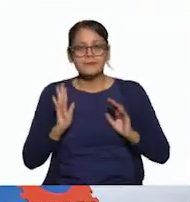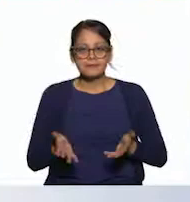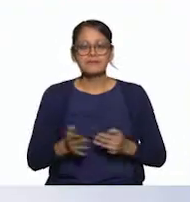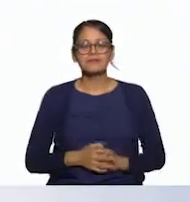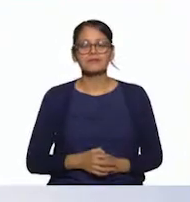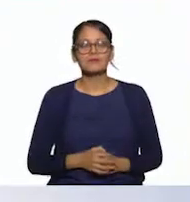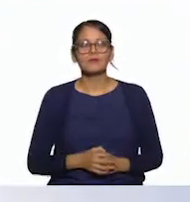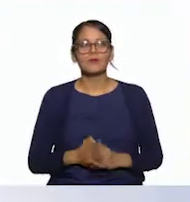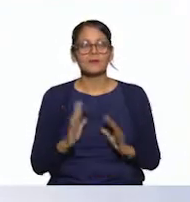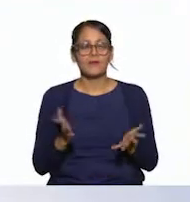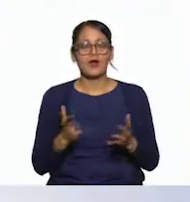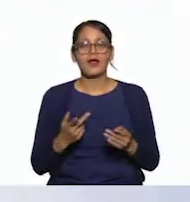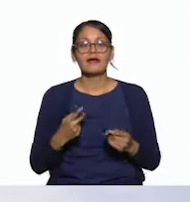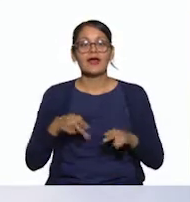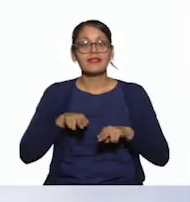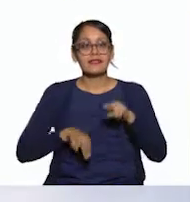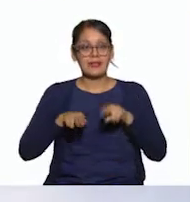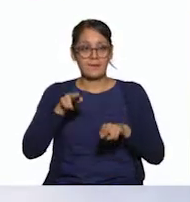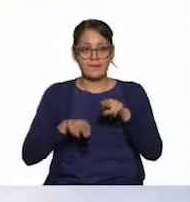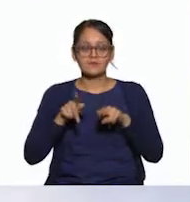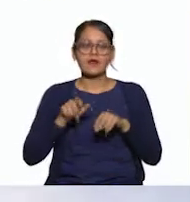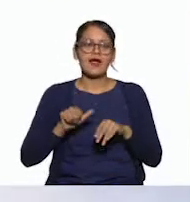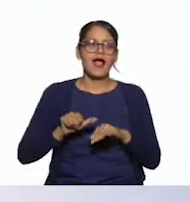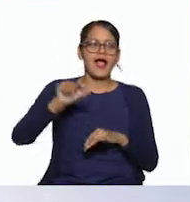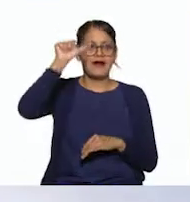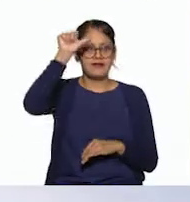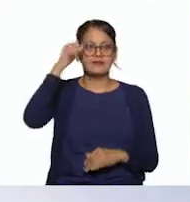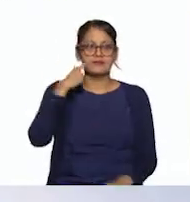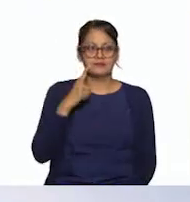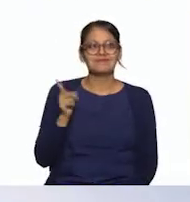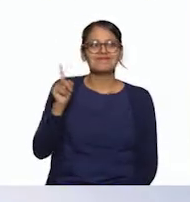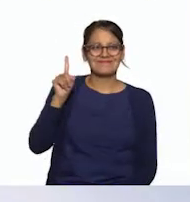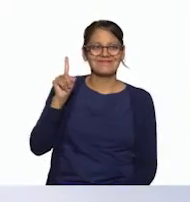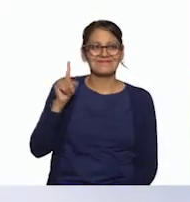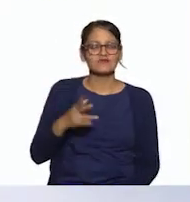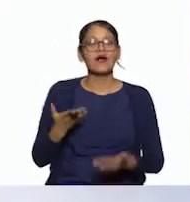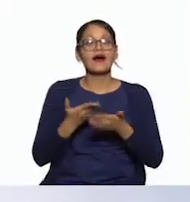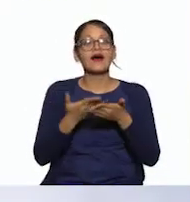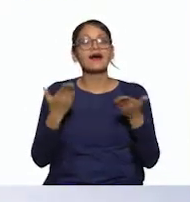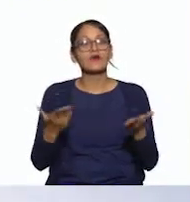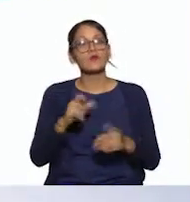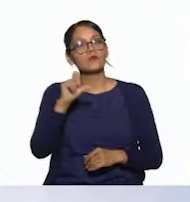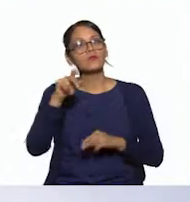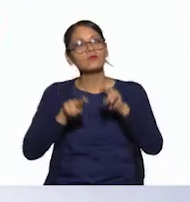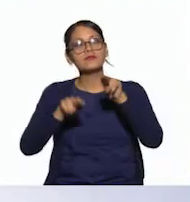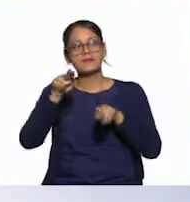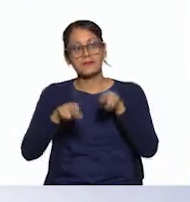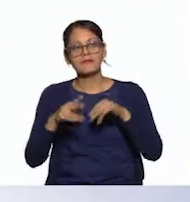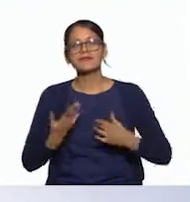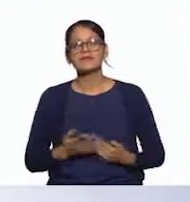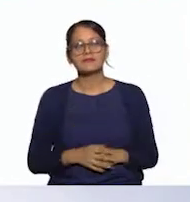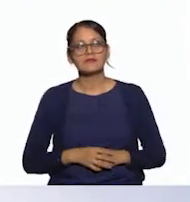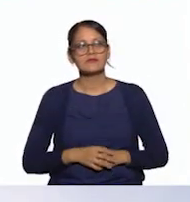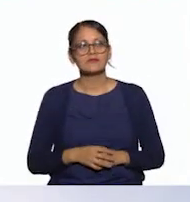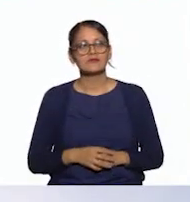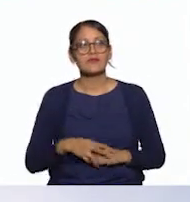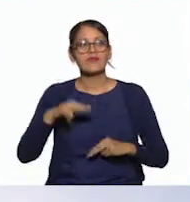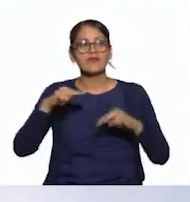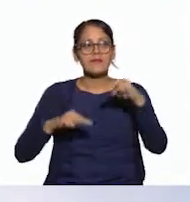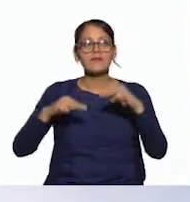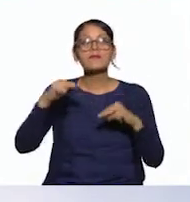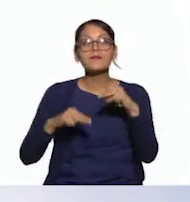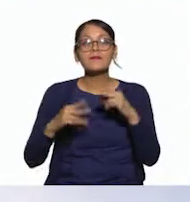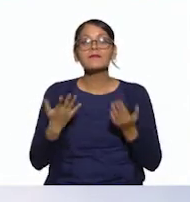exploramos el nivel alto. Alto. Ajá. Vamos a explorar otro nivel. El